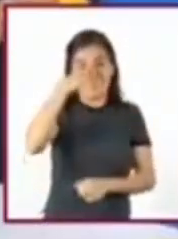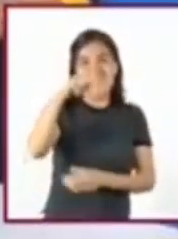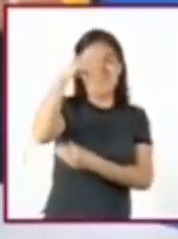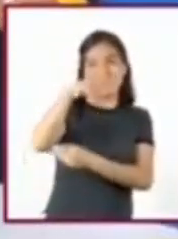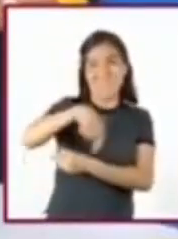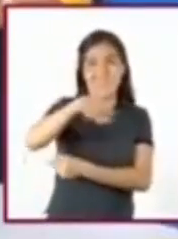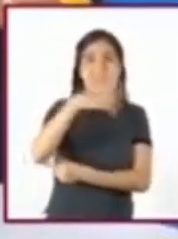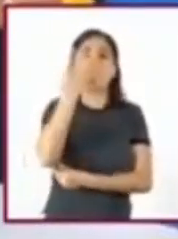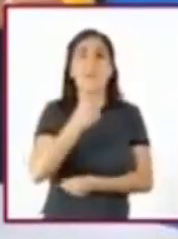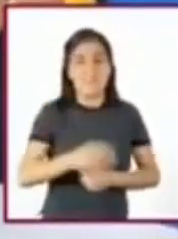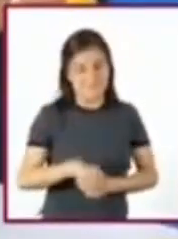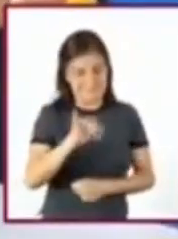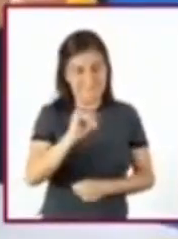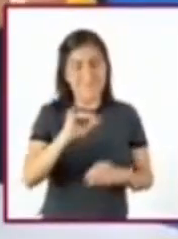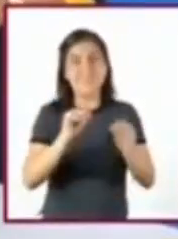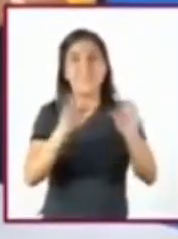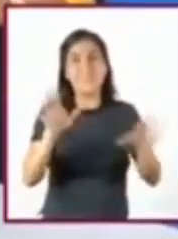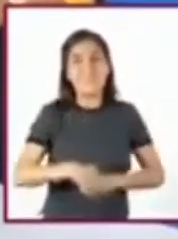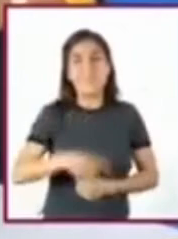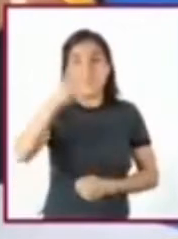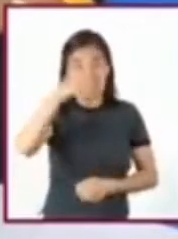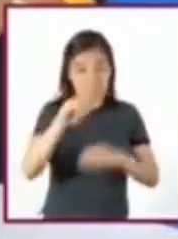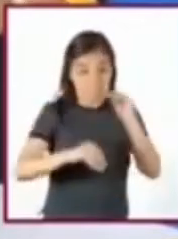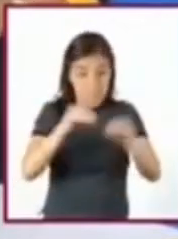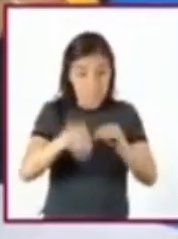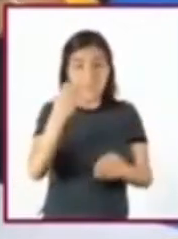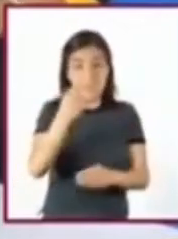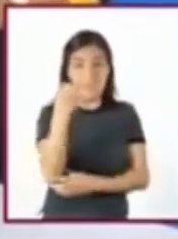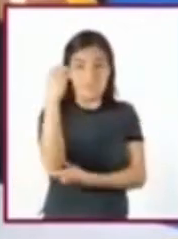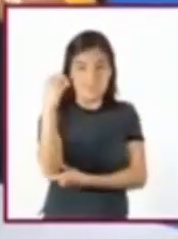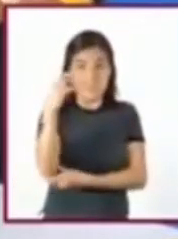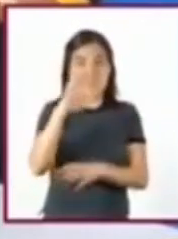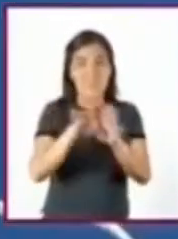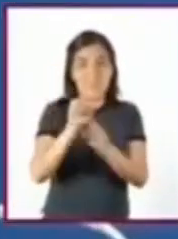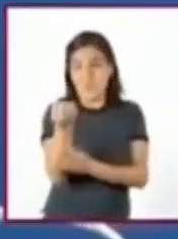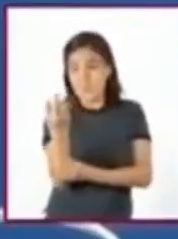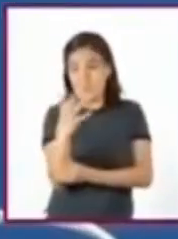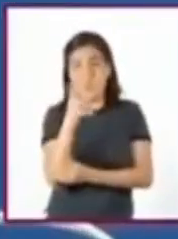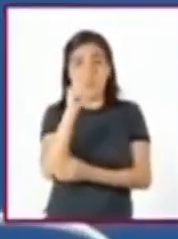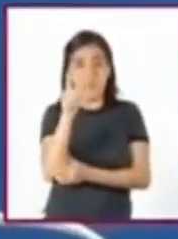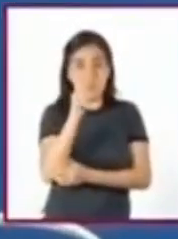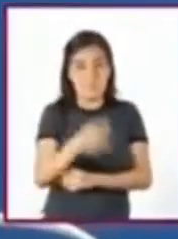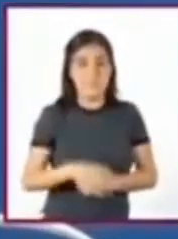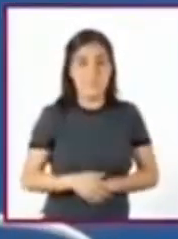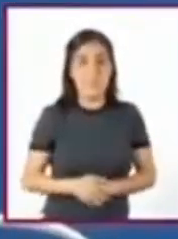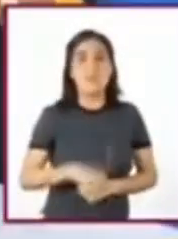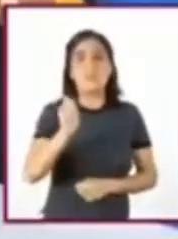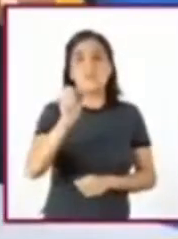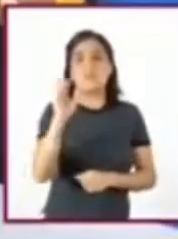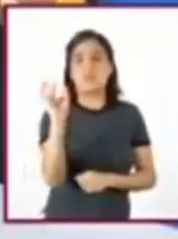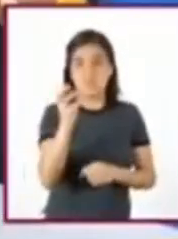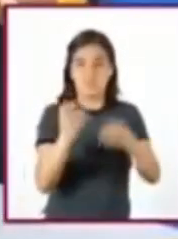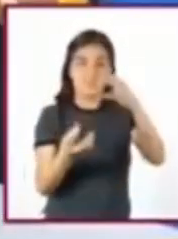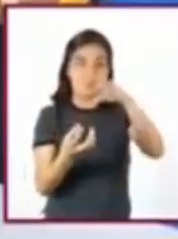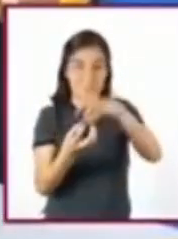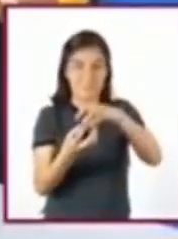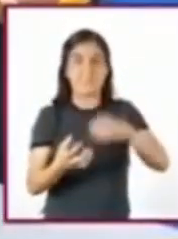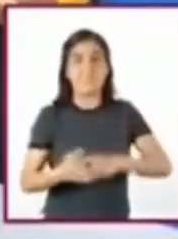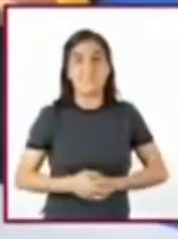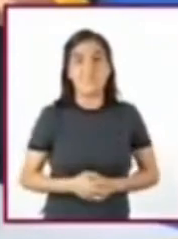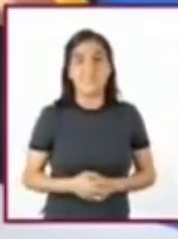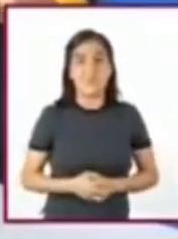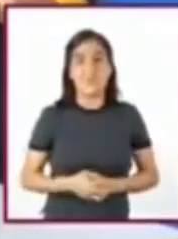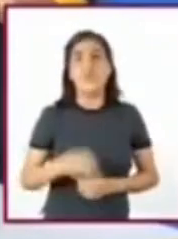Por supuesto que sí. Para construir una lámpara necesitaremos un socket,